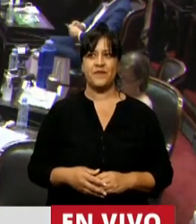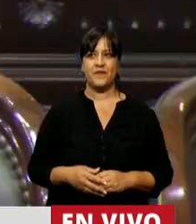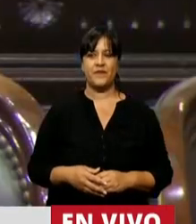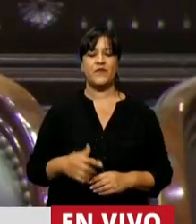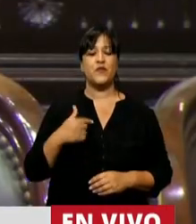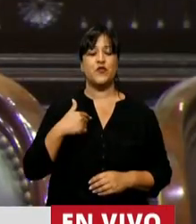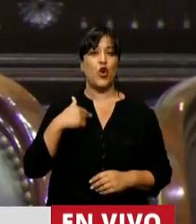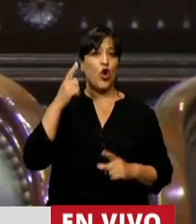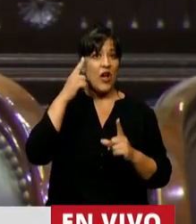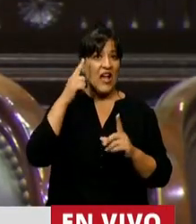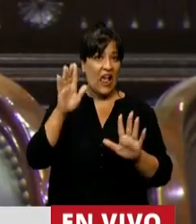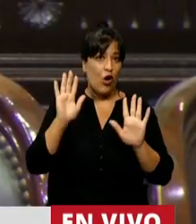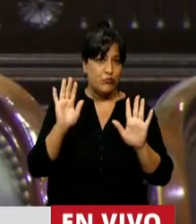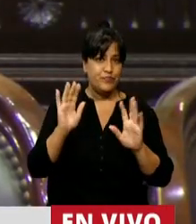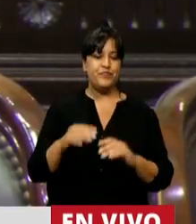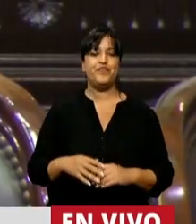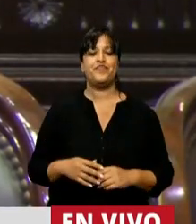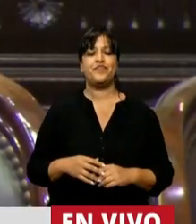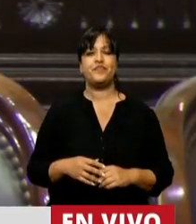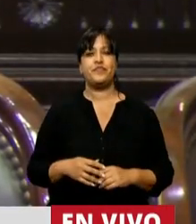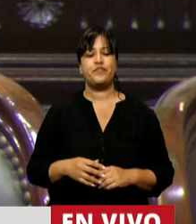Yo creo que